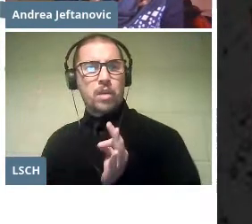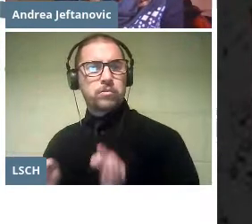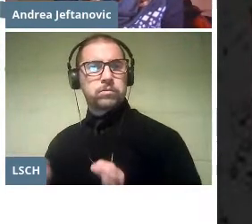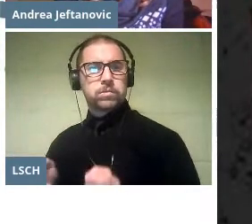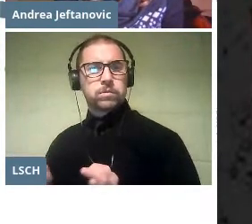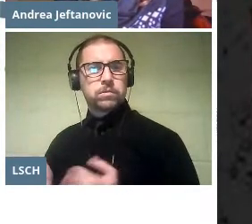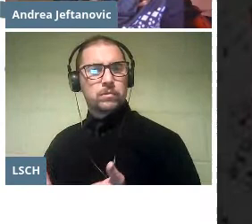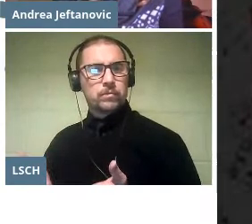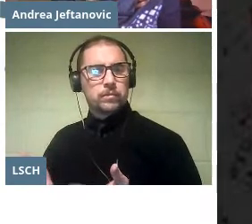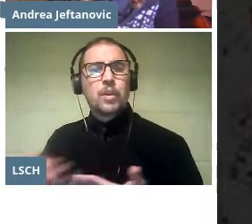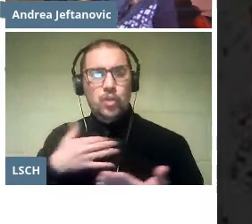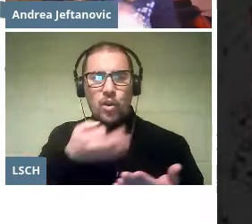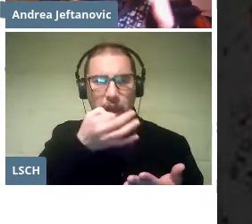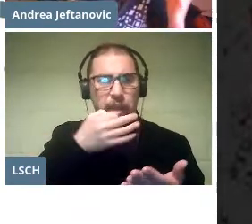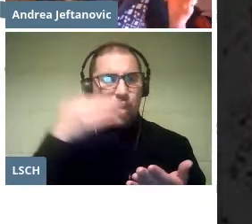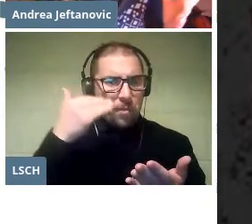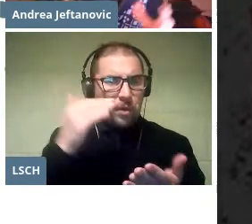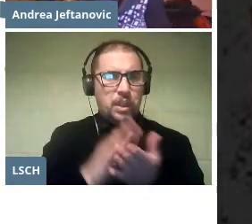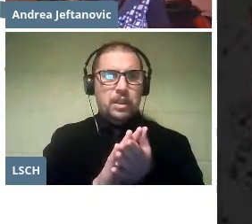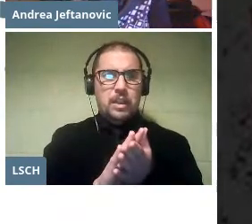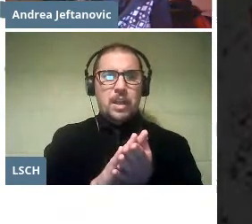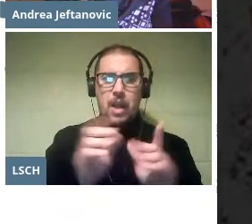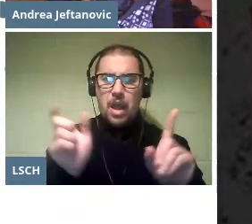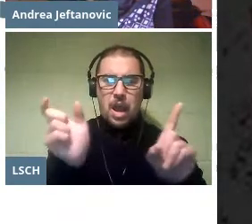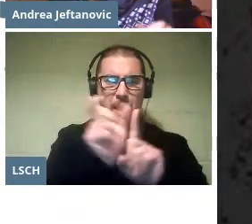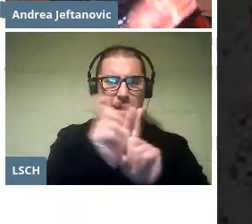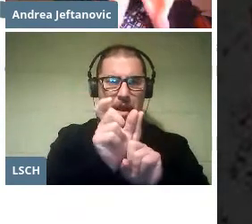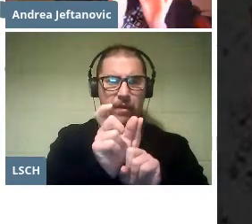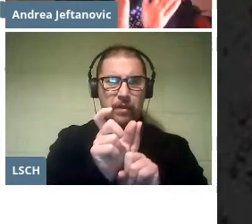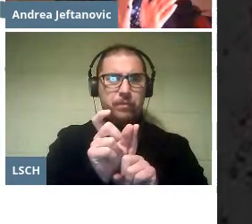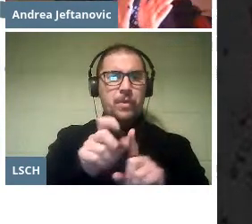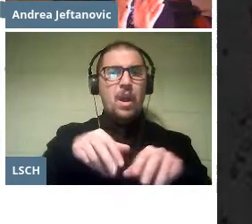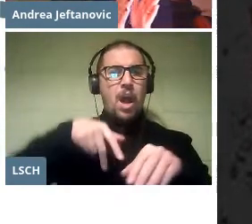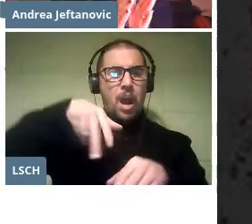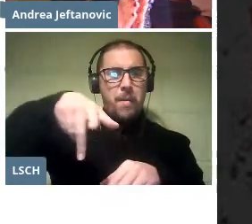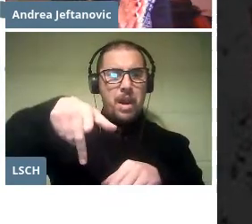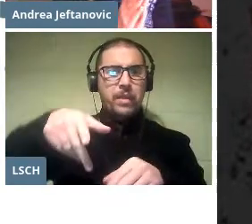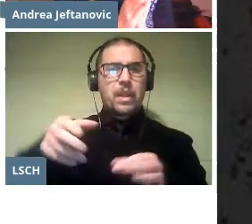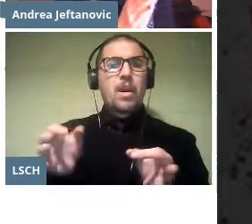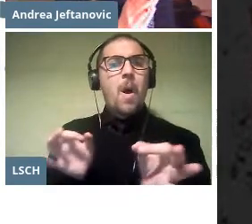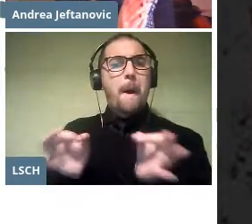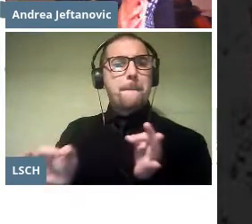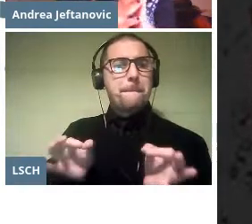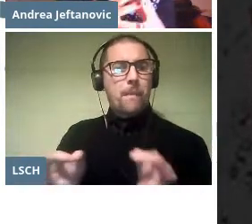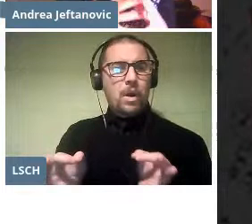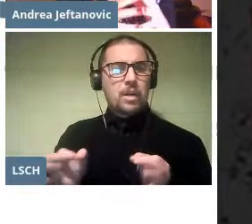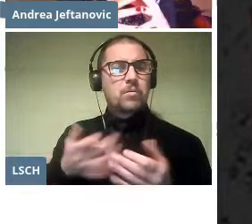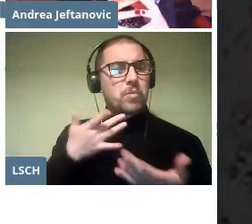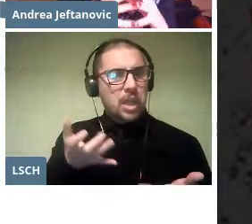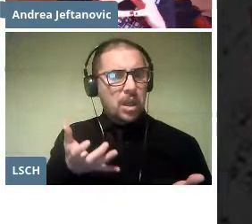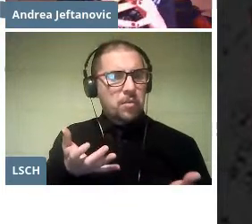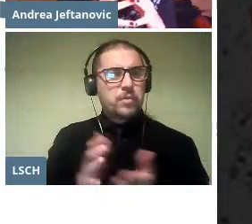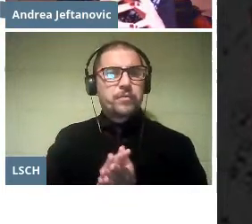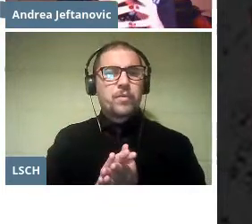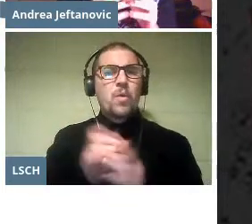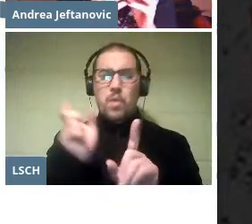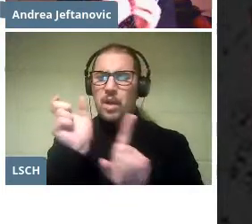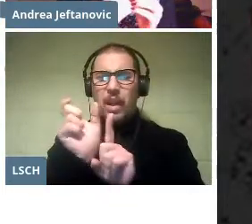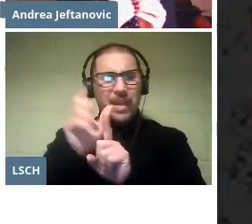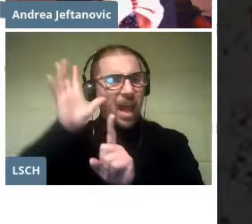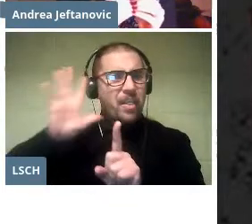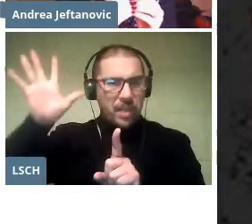quisiera revitalizar y ampliar el término de la flanés como una inflexión para pensarla como una categoría